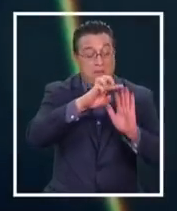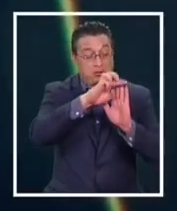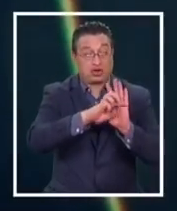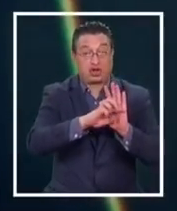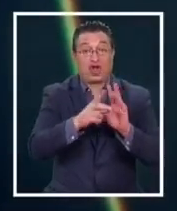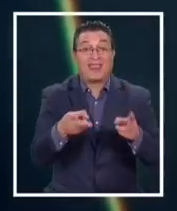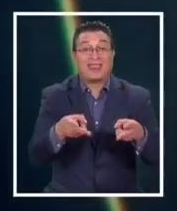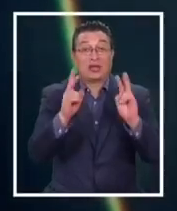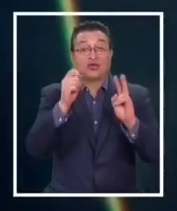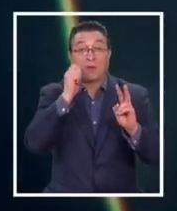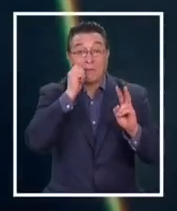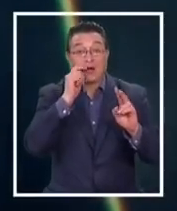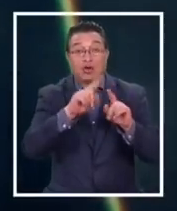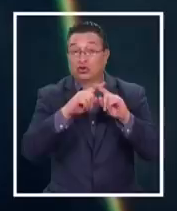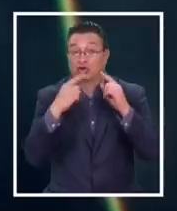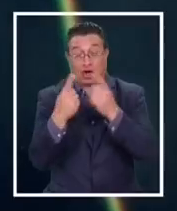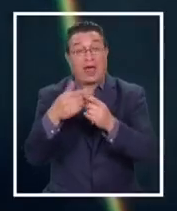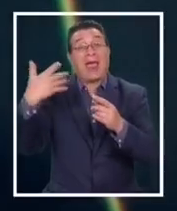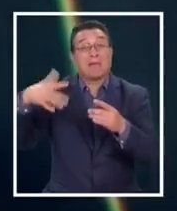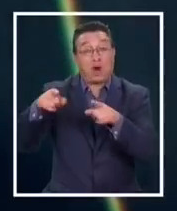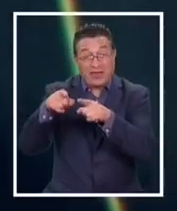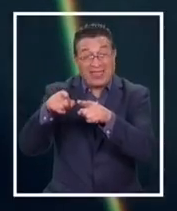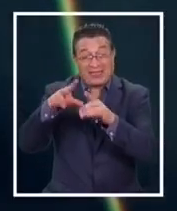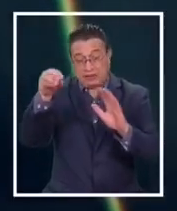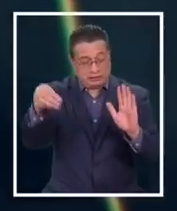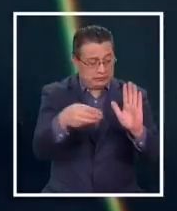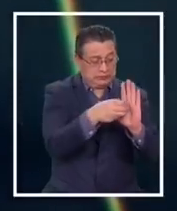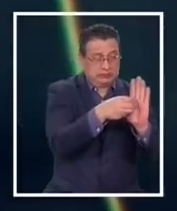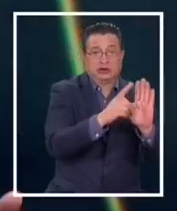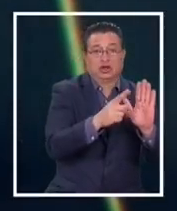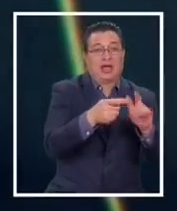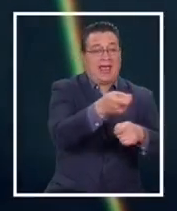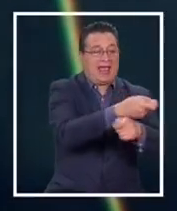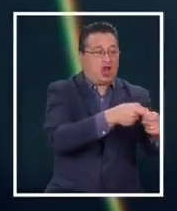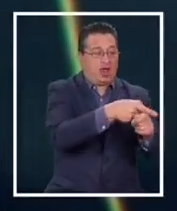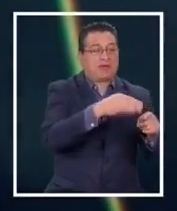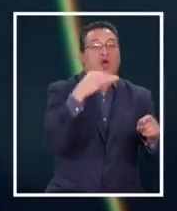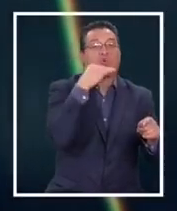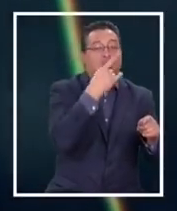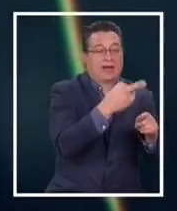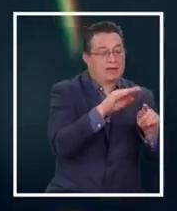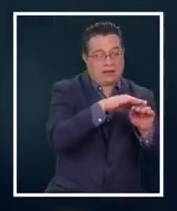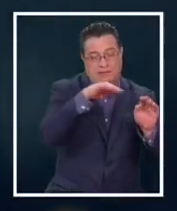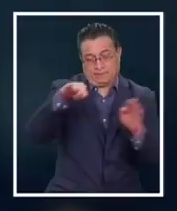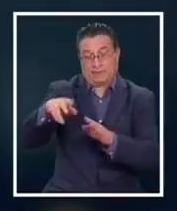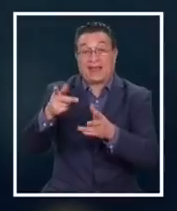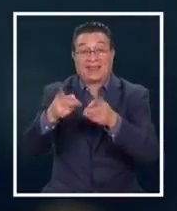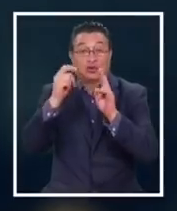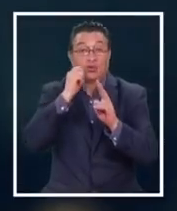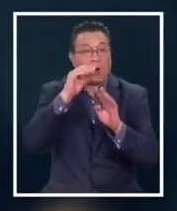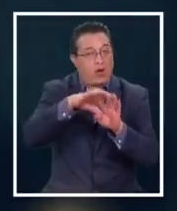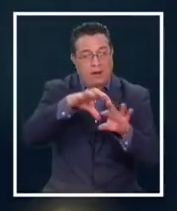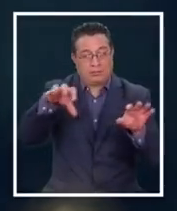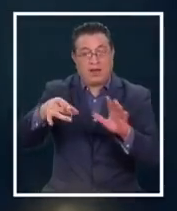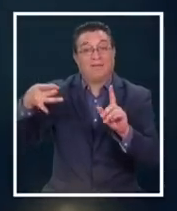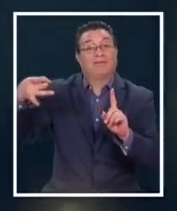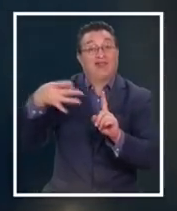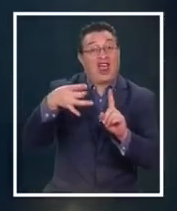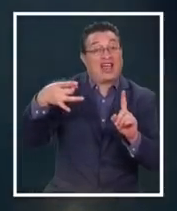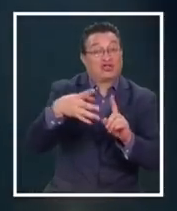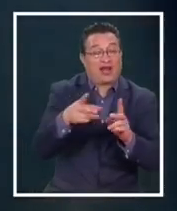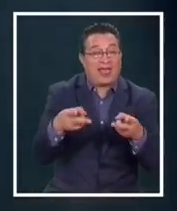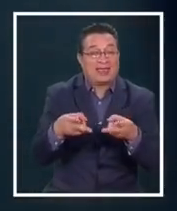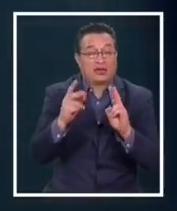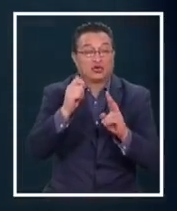humanos y todo el tema, por la relevancia que tiene, no está en esta agenda que es económica y urgente. los derechos humanos, las violaciones que se